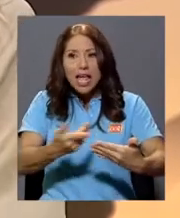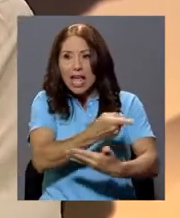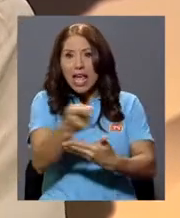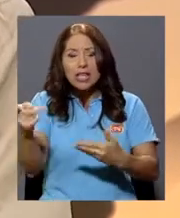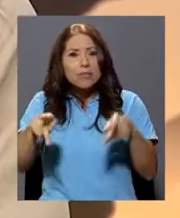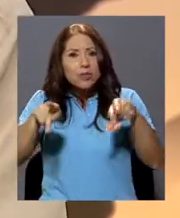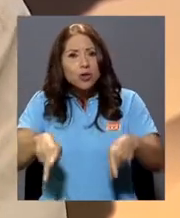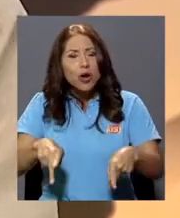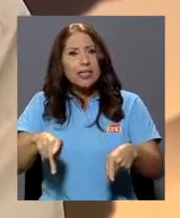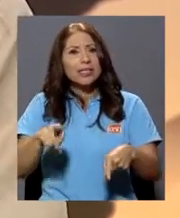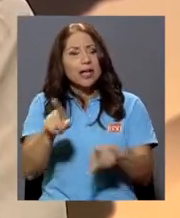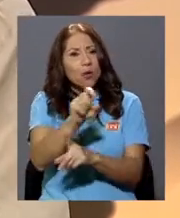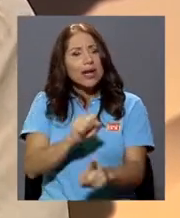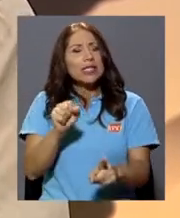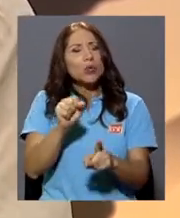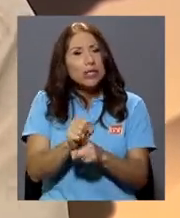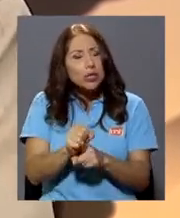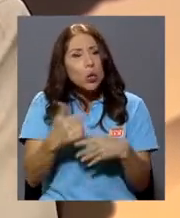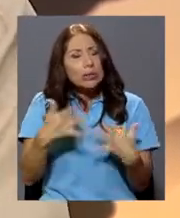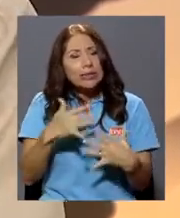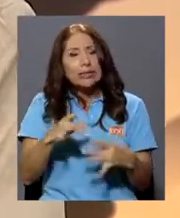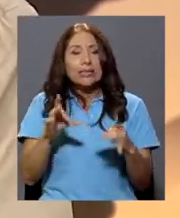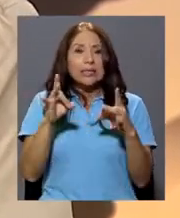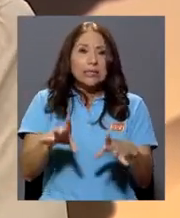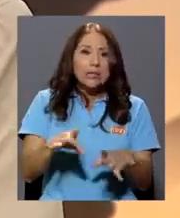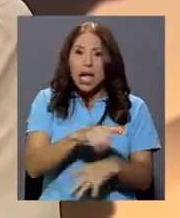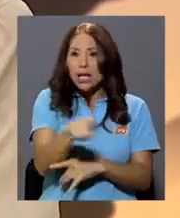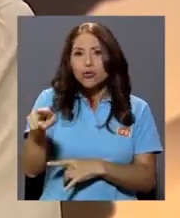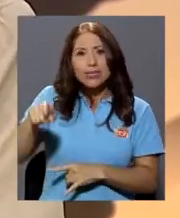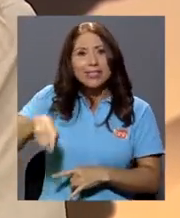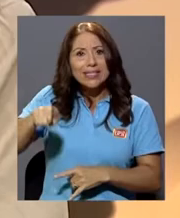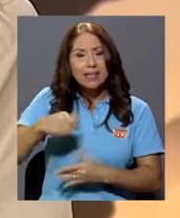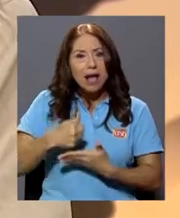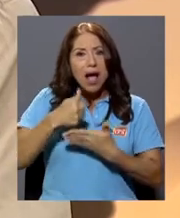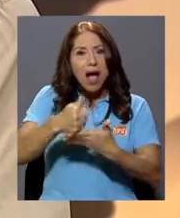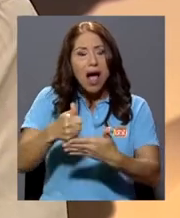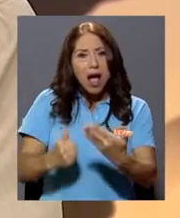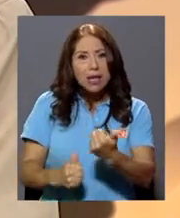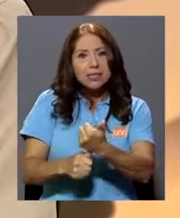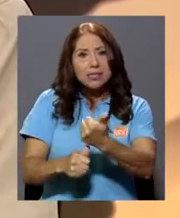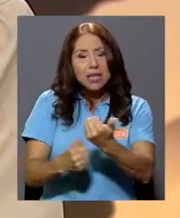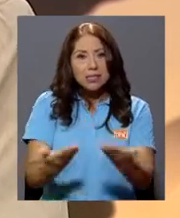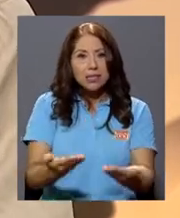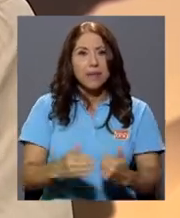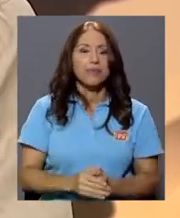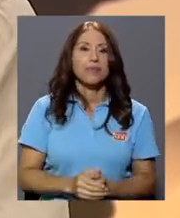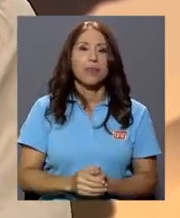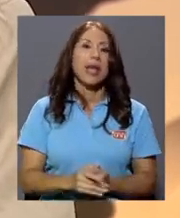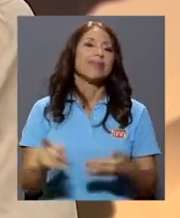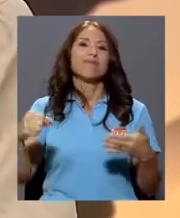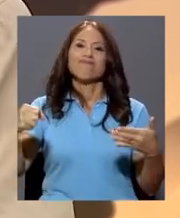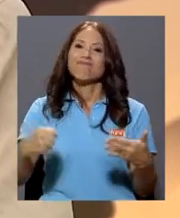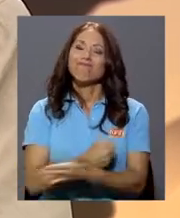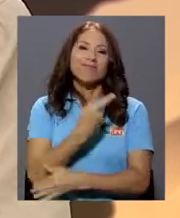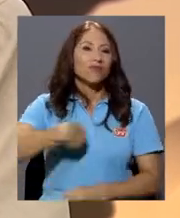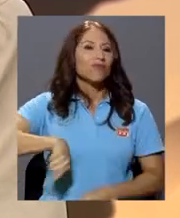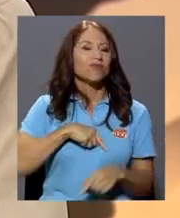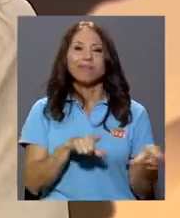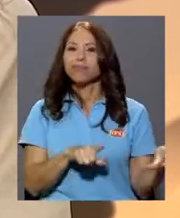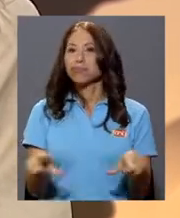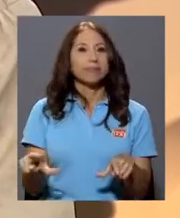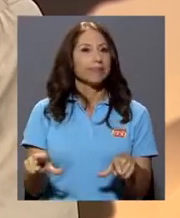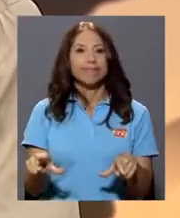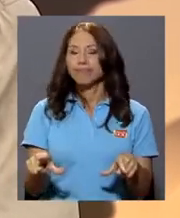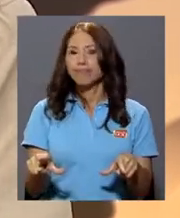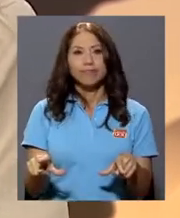X, extrema, se ven necesitados de ayuda, se ven necesitados de asistencia. Desgraciadamente, no estamos preparados para ello.